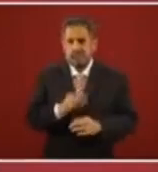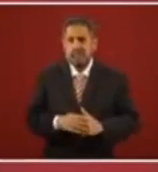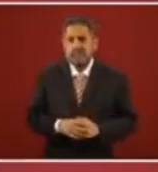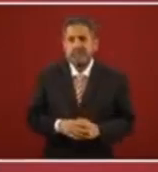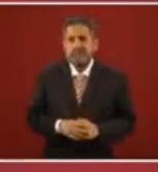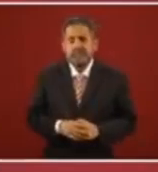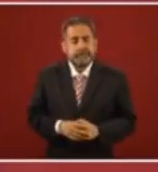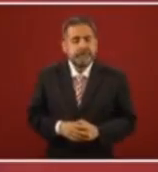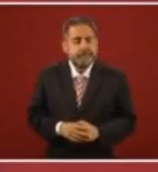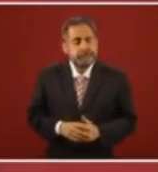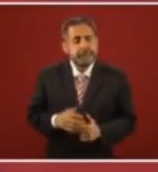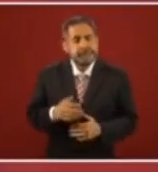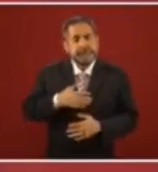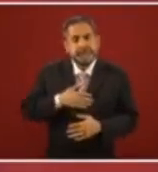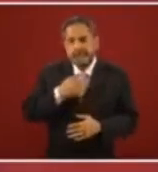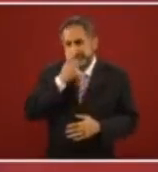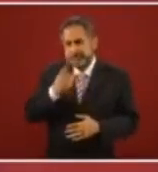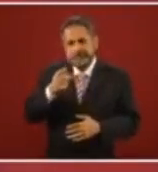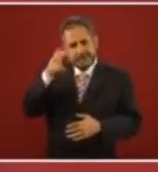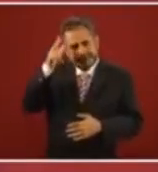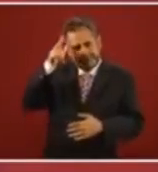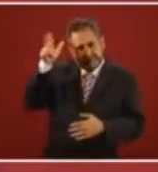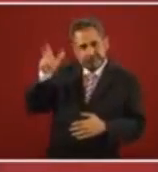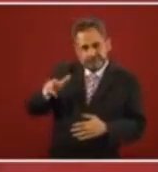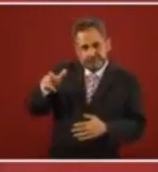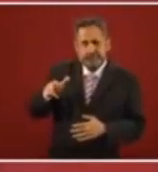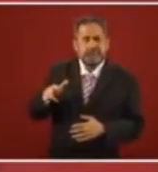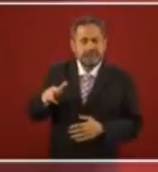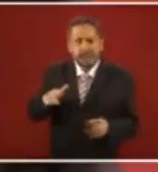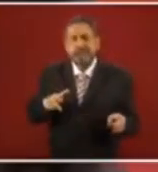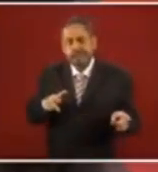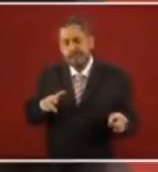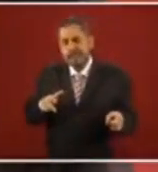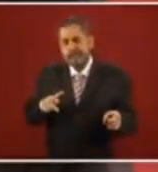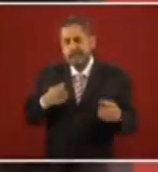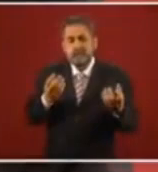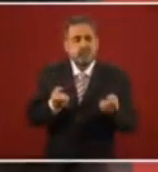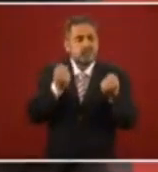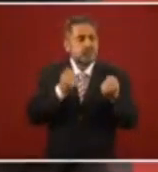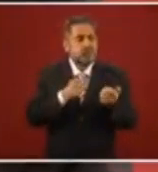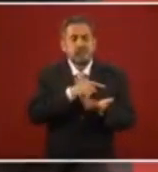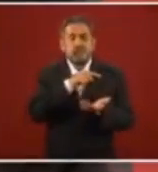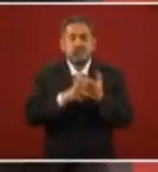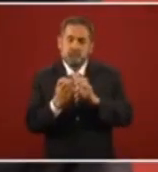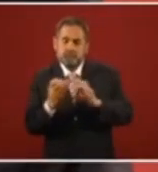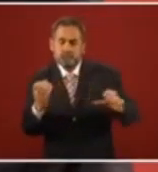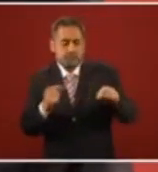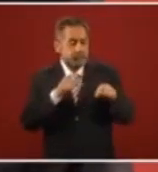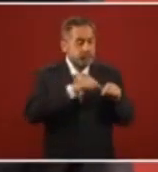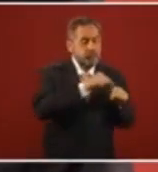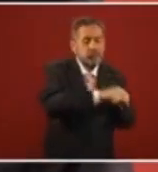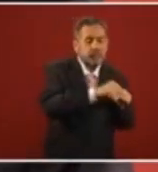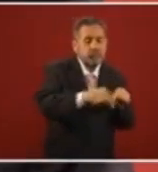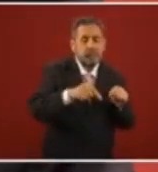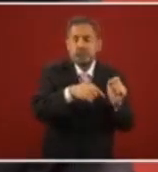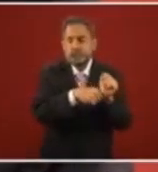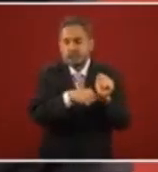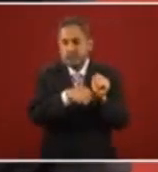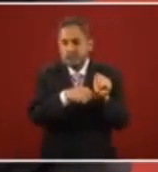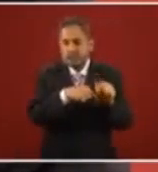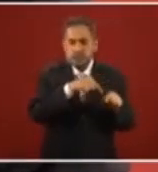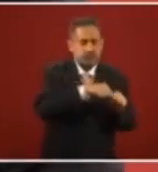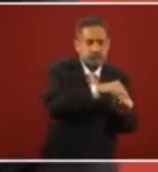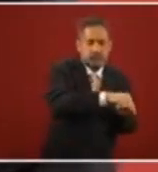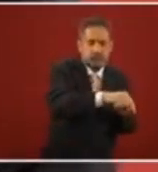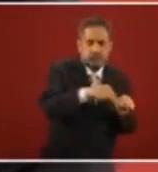hablo de que Hidalgo tiene muchas tomas clandestinas pues